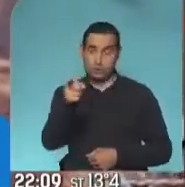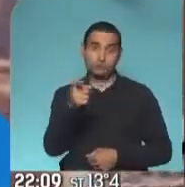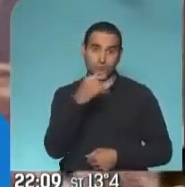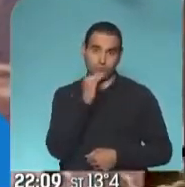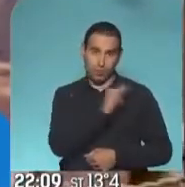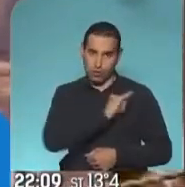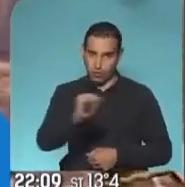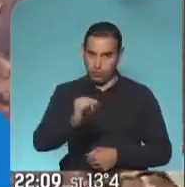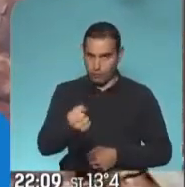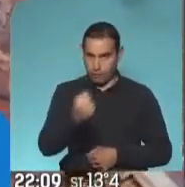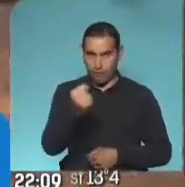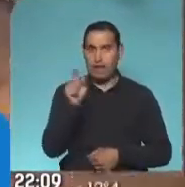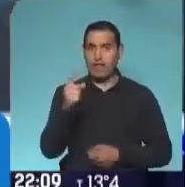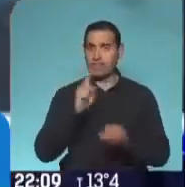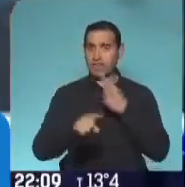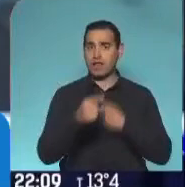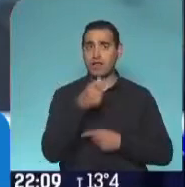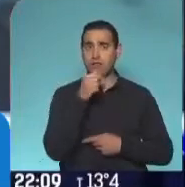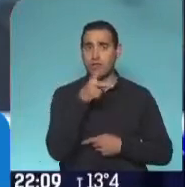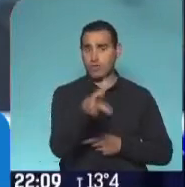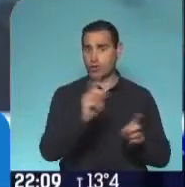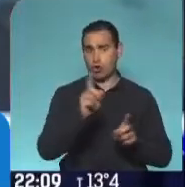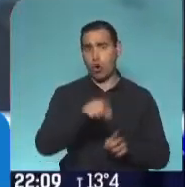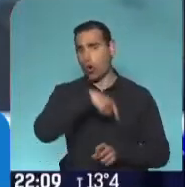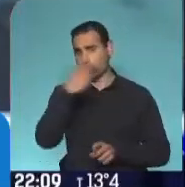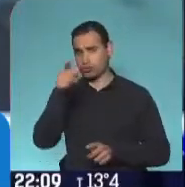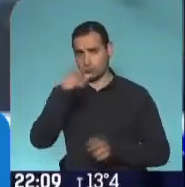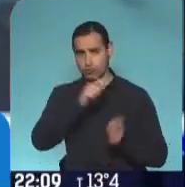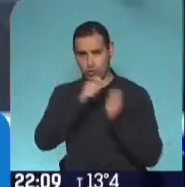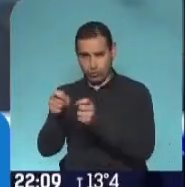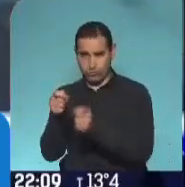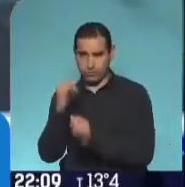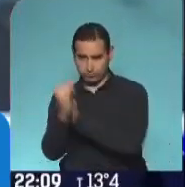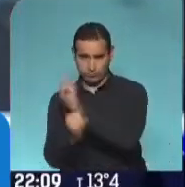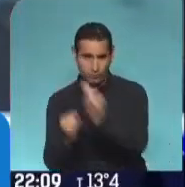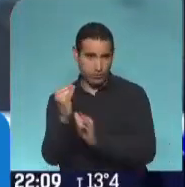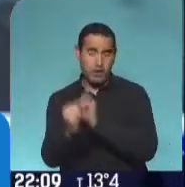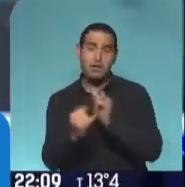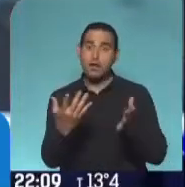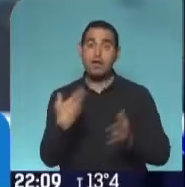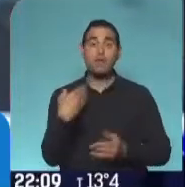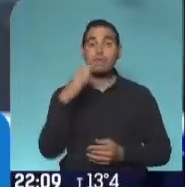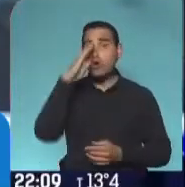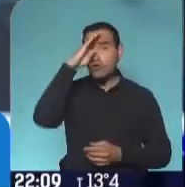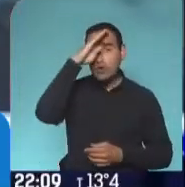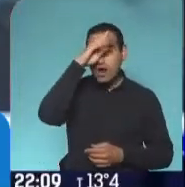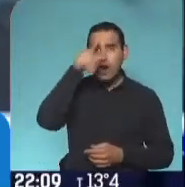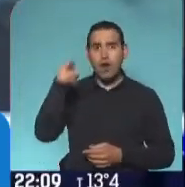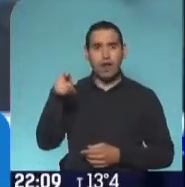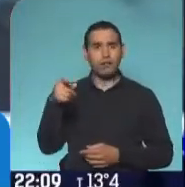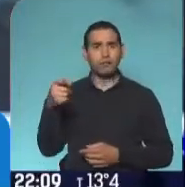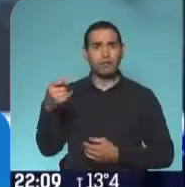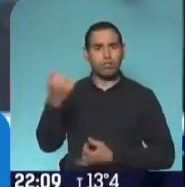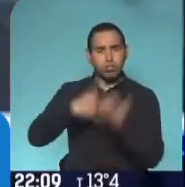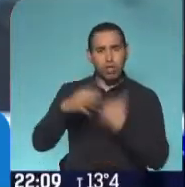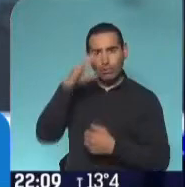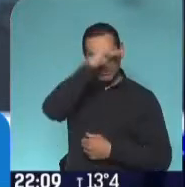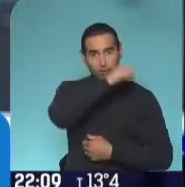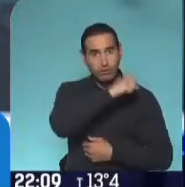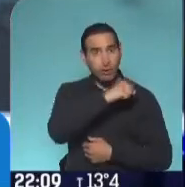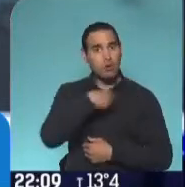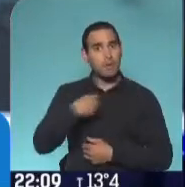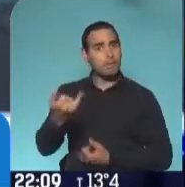de voceros, no directamente el presidente, fue que Bolsonaro lo había engañado, le habían